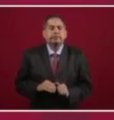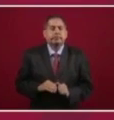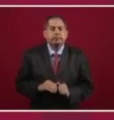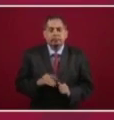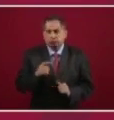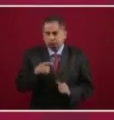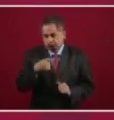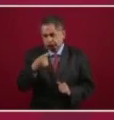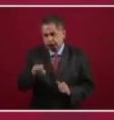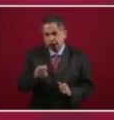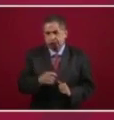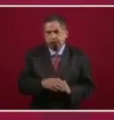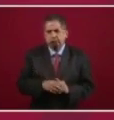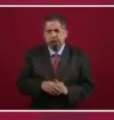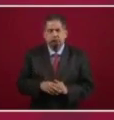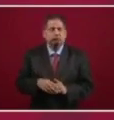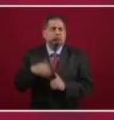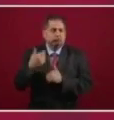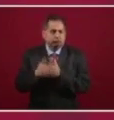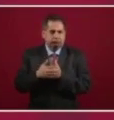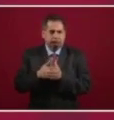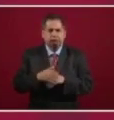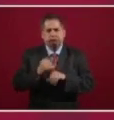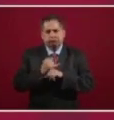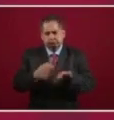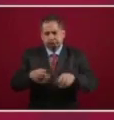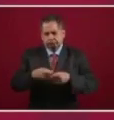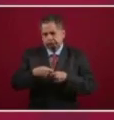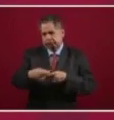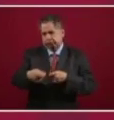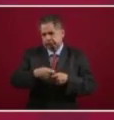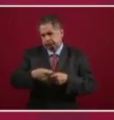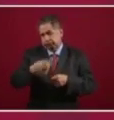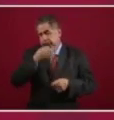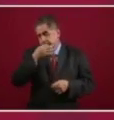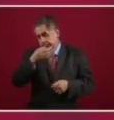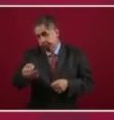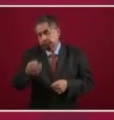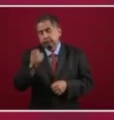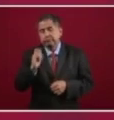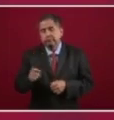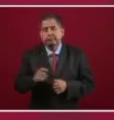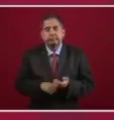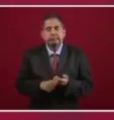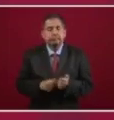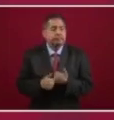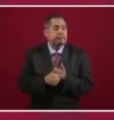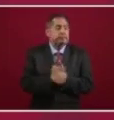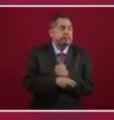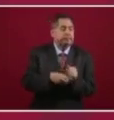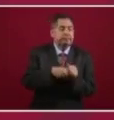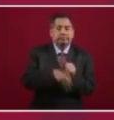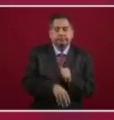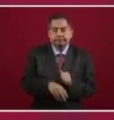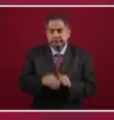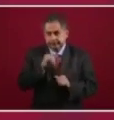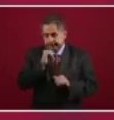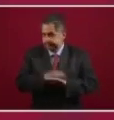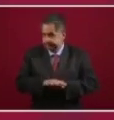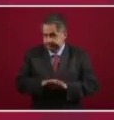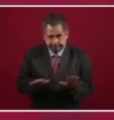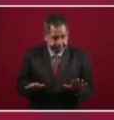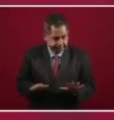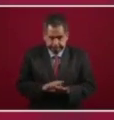les informamos que no se oculta información,